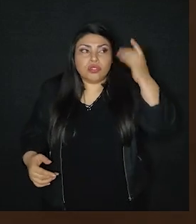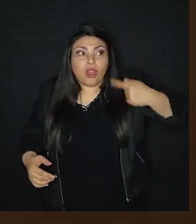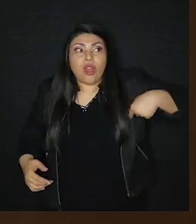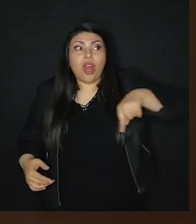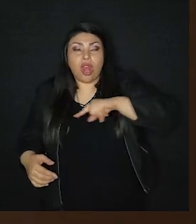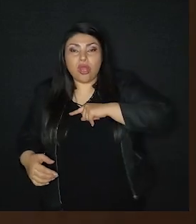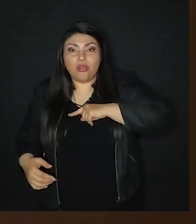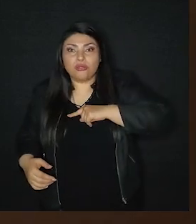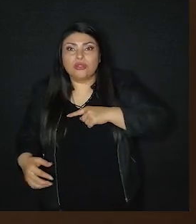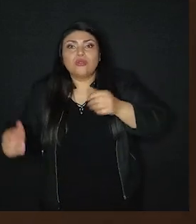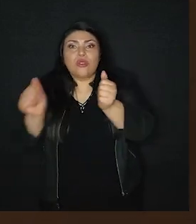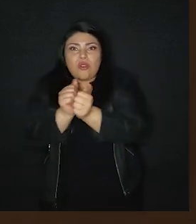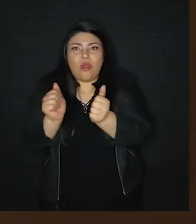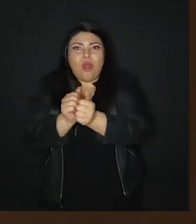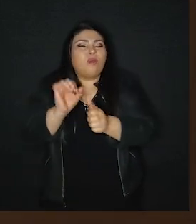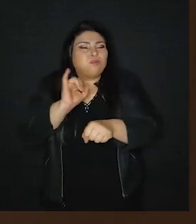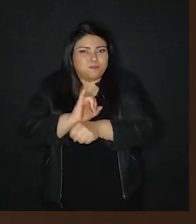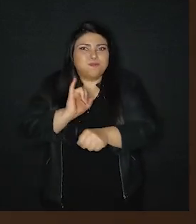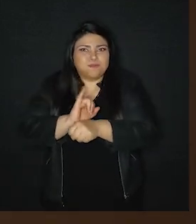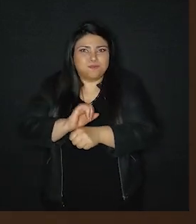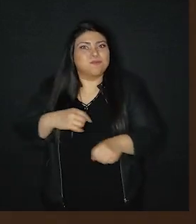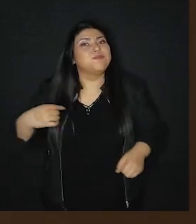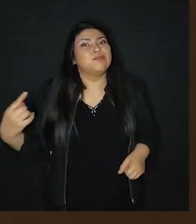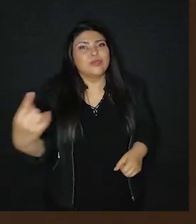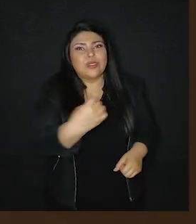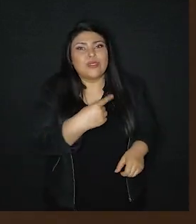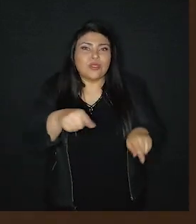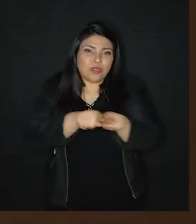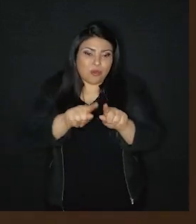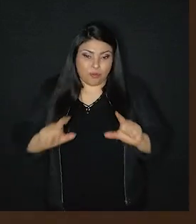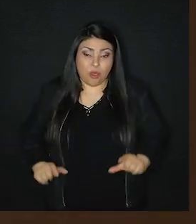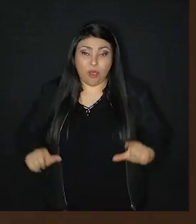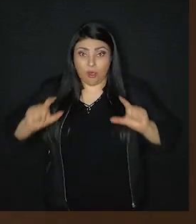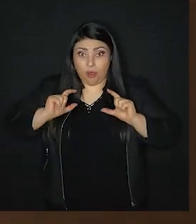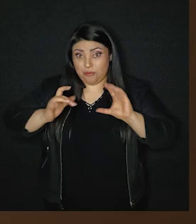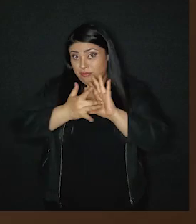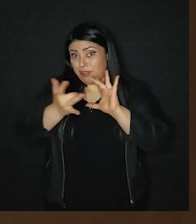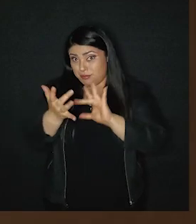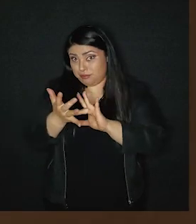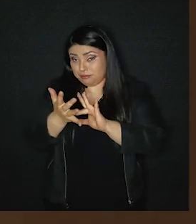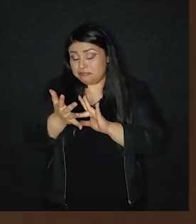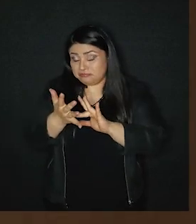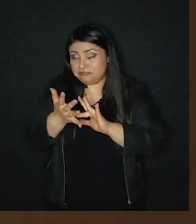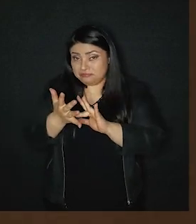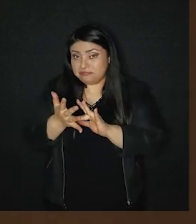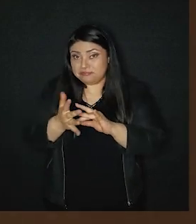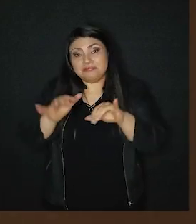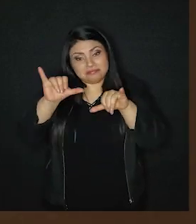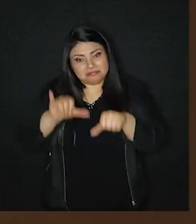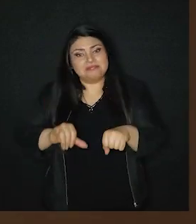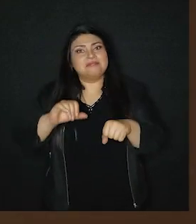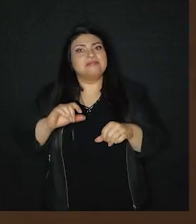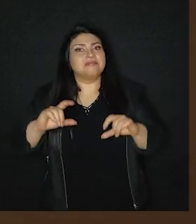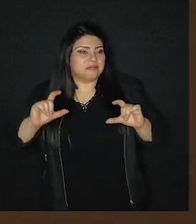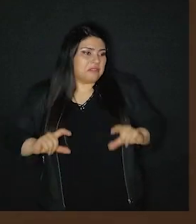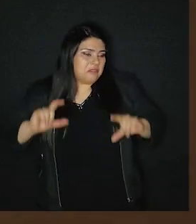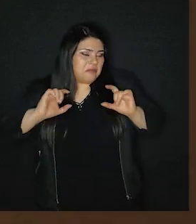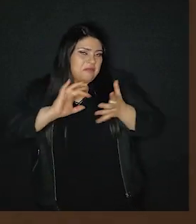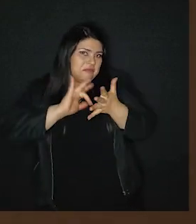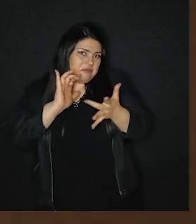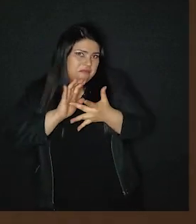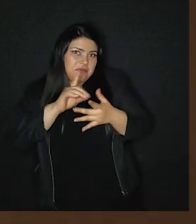Eso es parte de la iglesia somos el cuerpo de Cristo hay una parte de la iglesia acá como hay una parte de la iglesia ya y durante